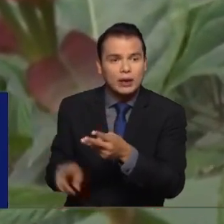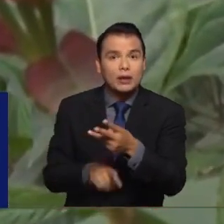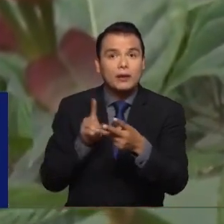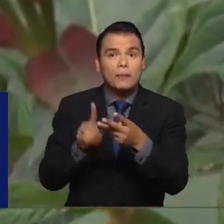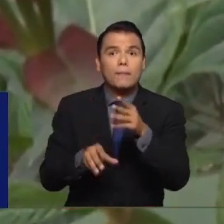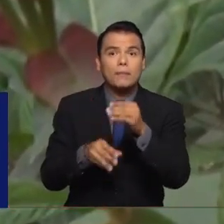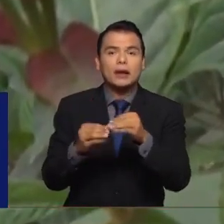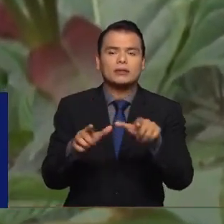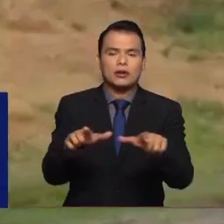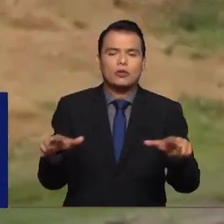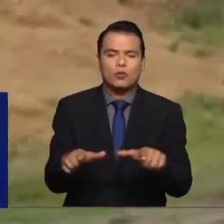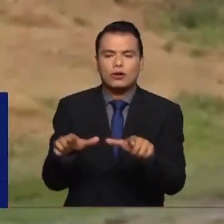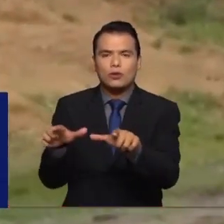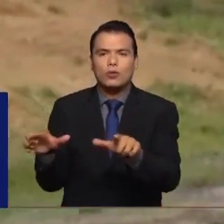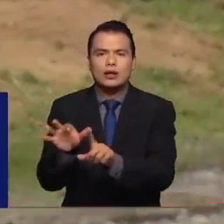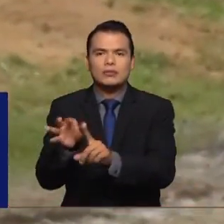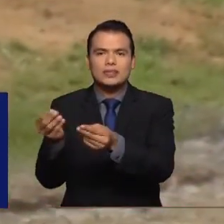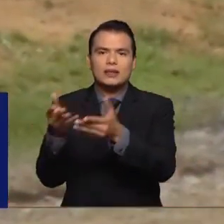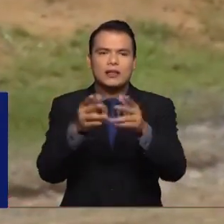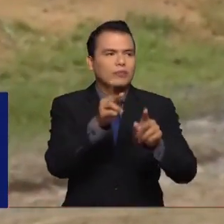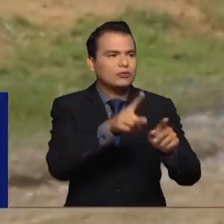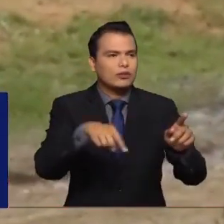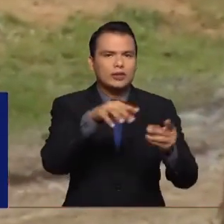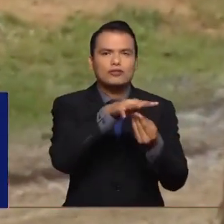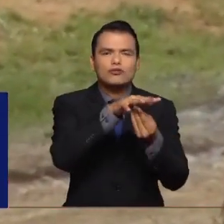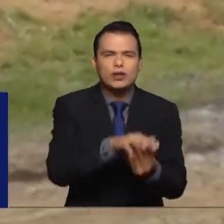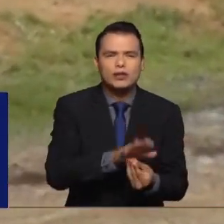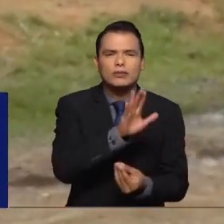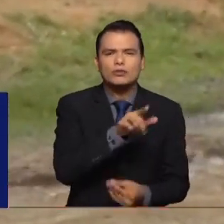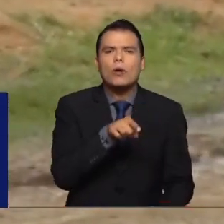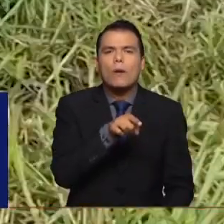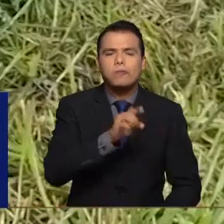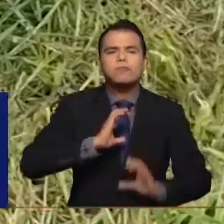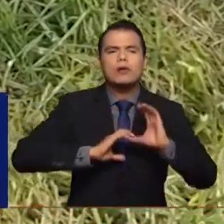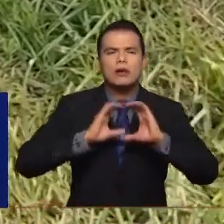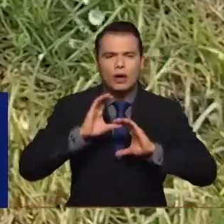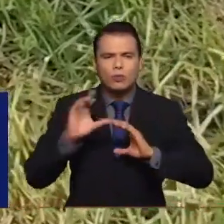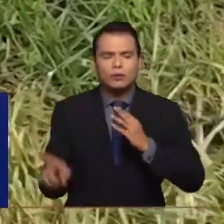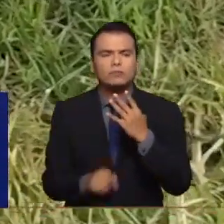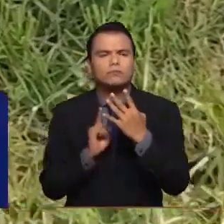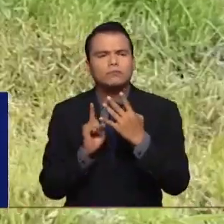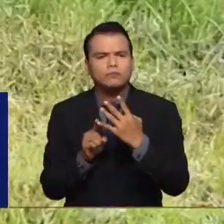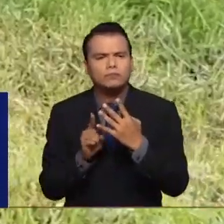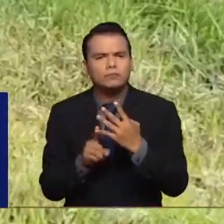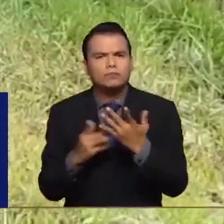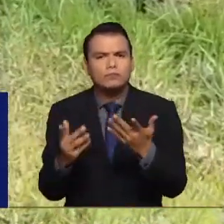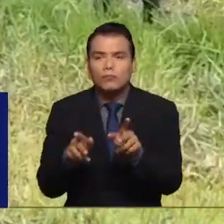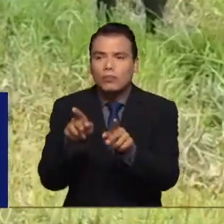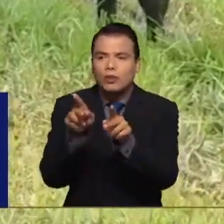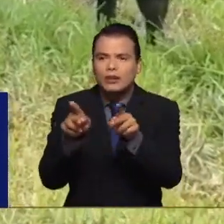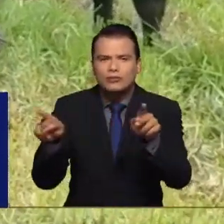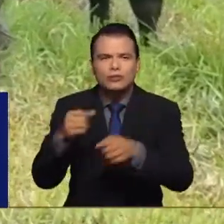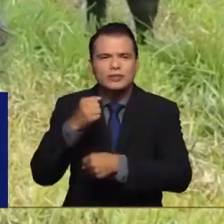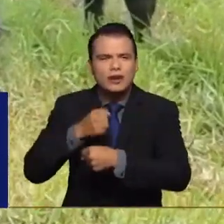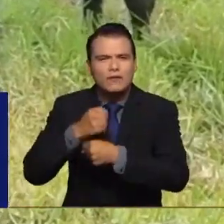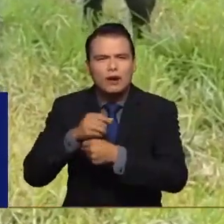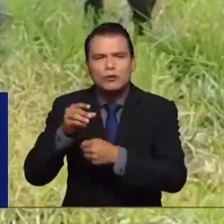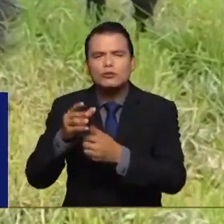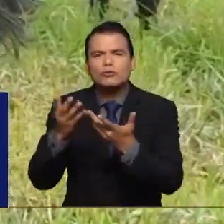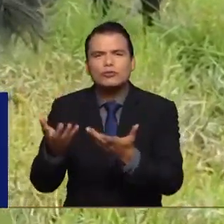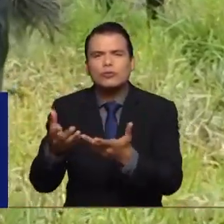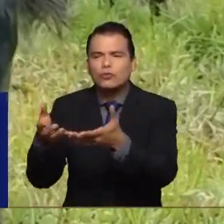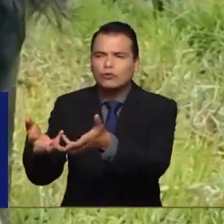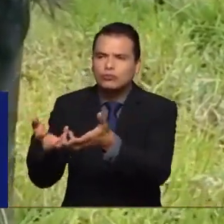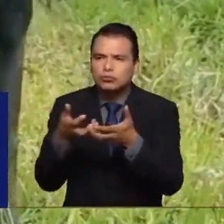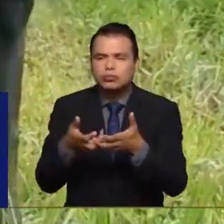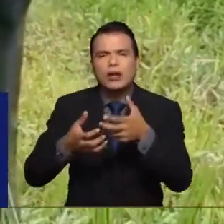los afectados en sectores cercanos, eso en el departamento del Cauca. Cuarto, apoyo a los productores de leche con la